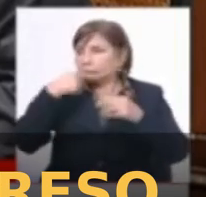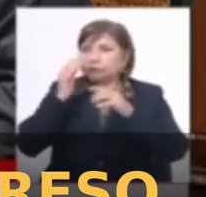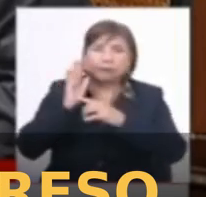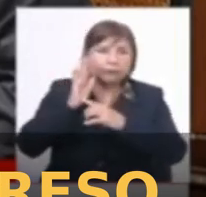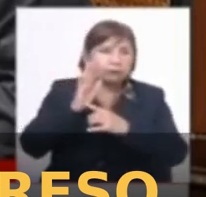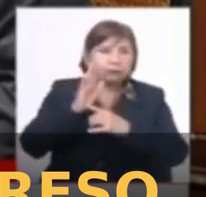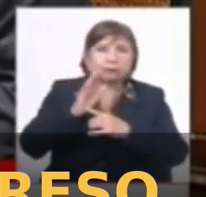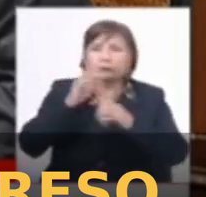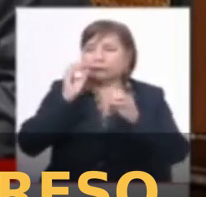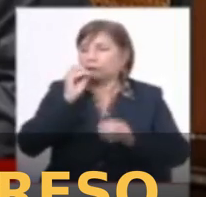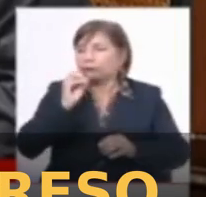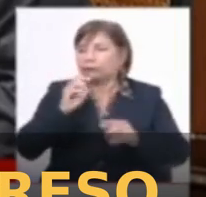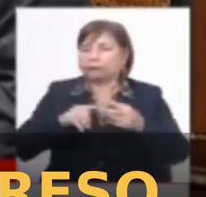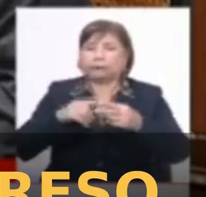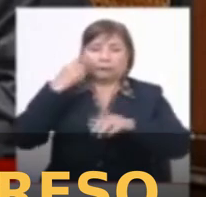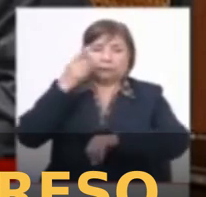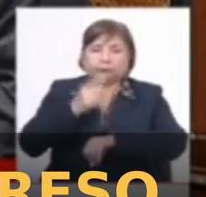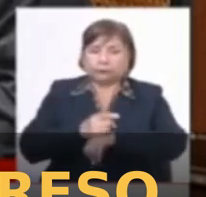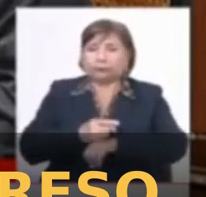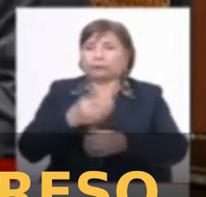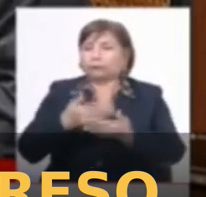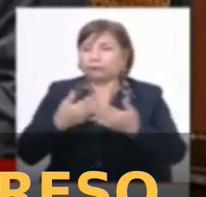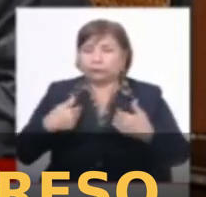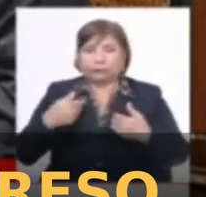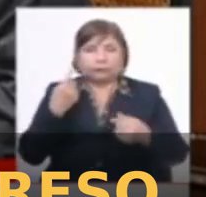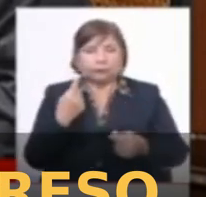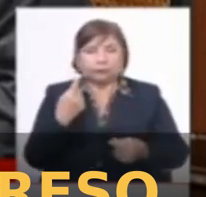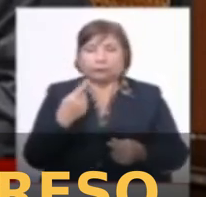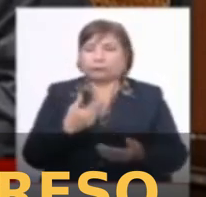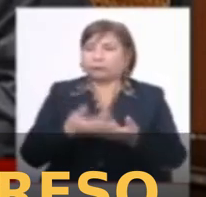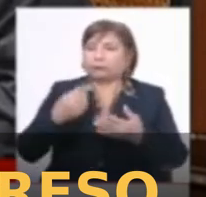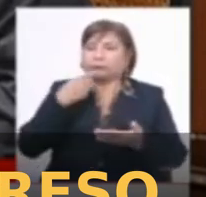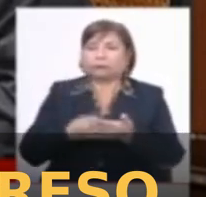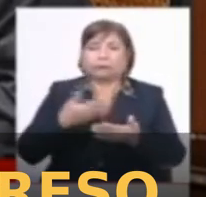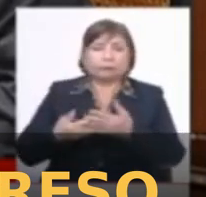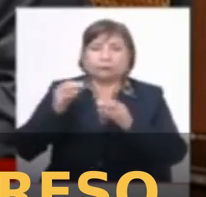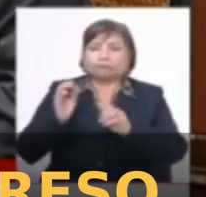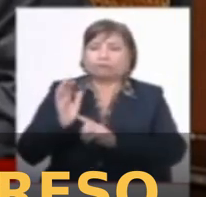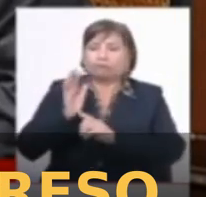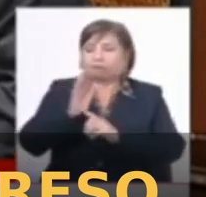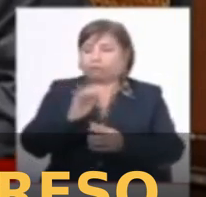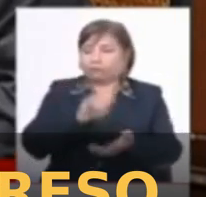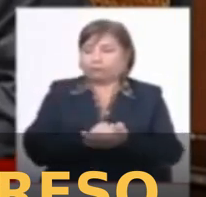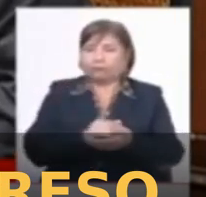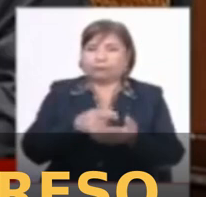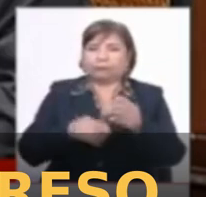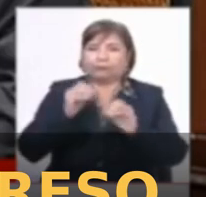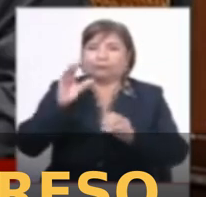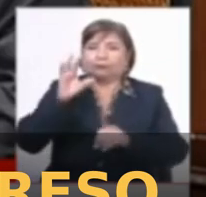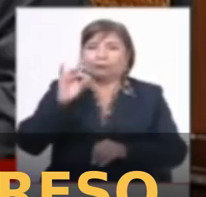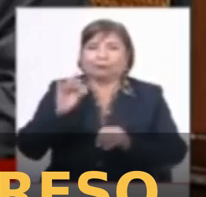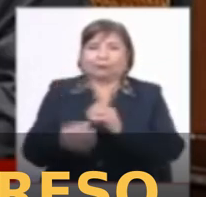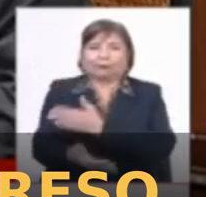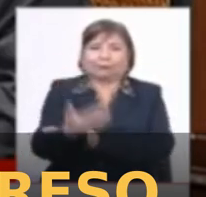Desde el minuto cero en que fui notificada de una investigación, me presenté al día siguiente a las 8 de la mañana